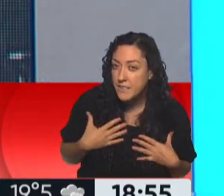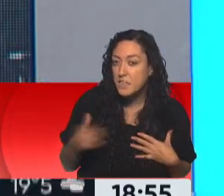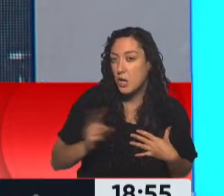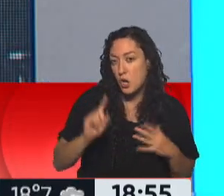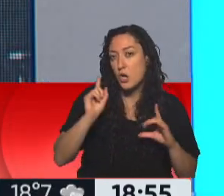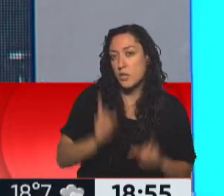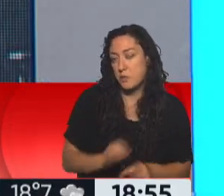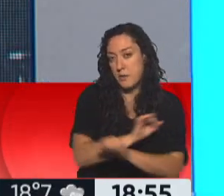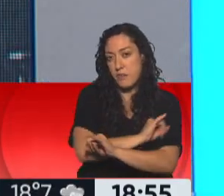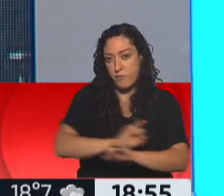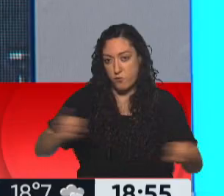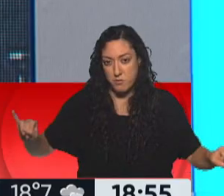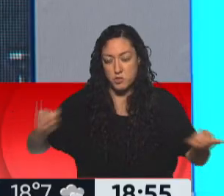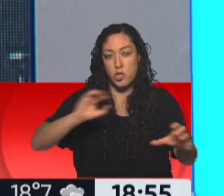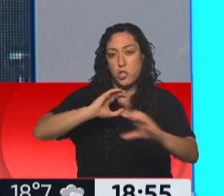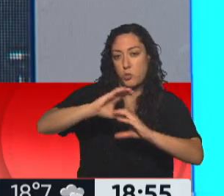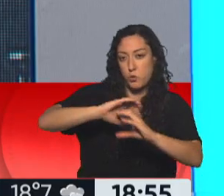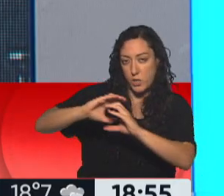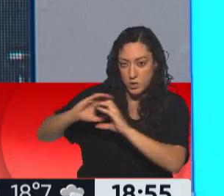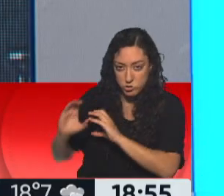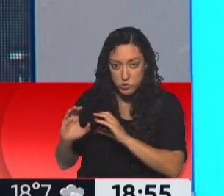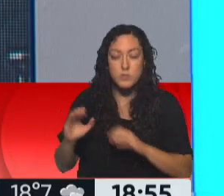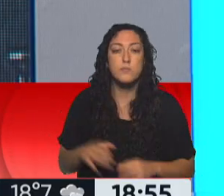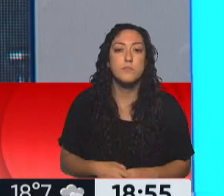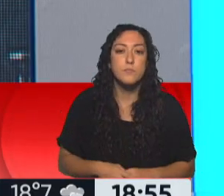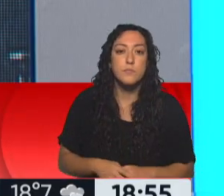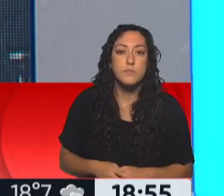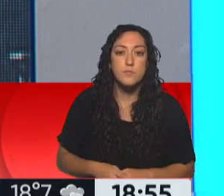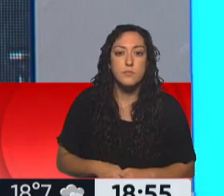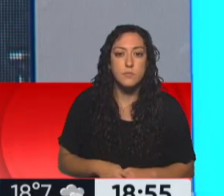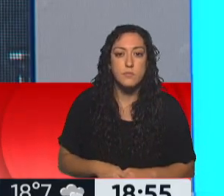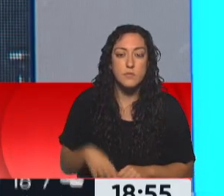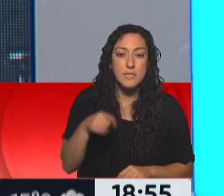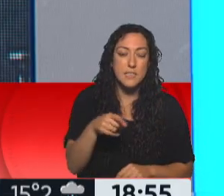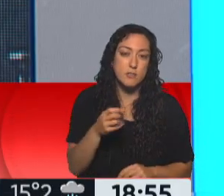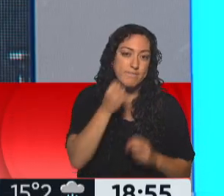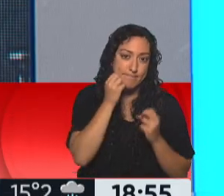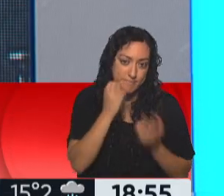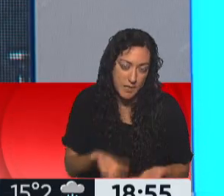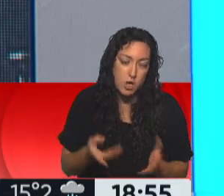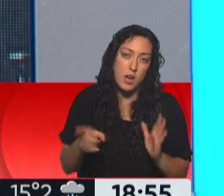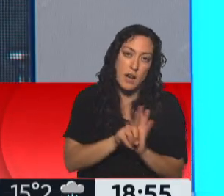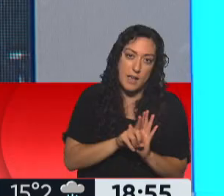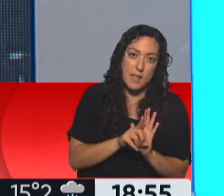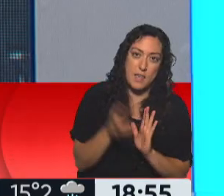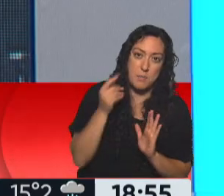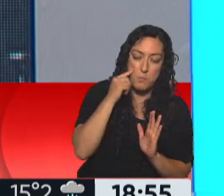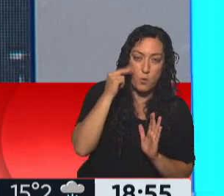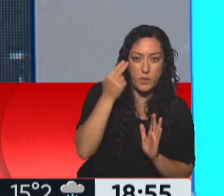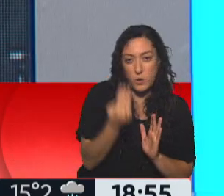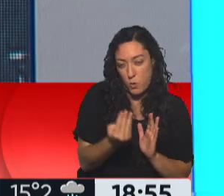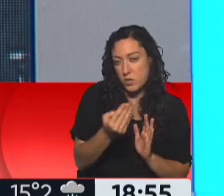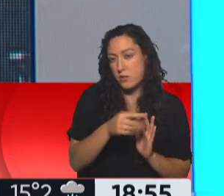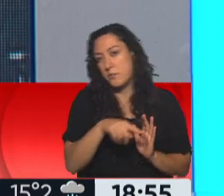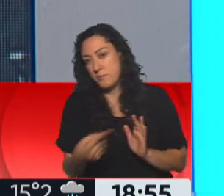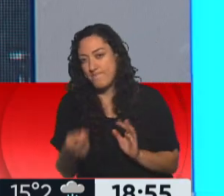de información y de comunicación y es superadora de esta ley vigente. Esperemos que